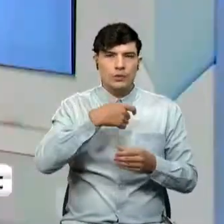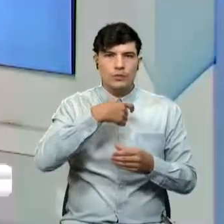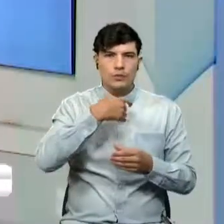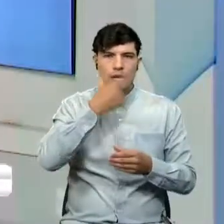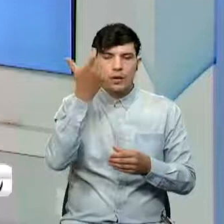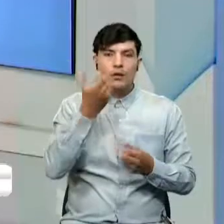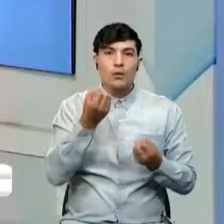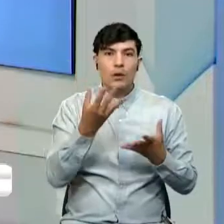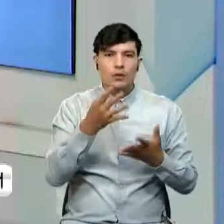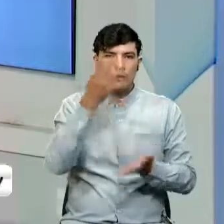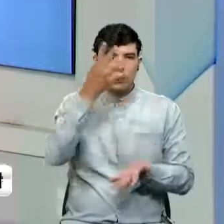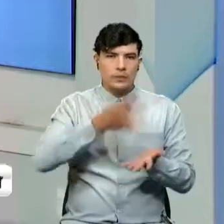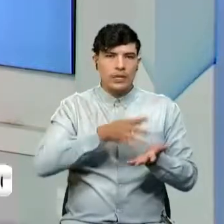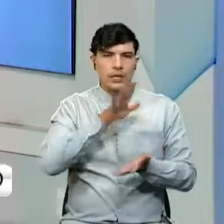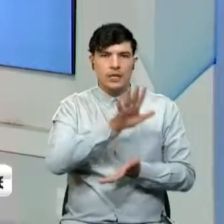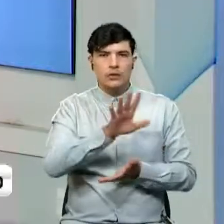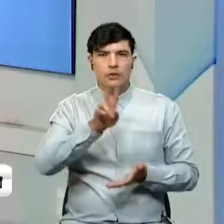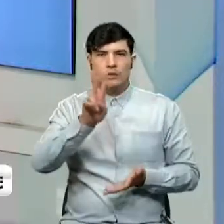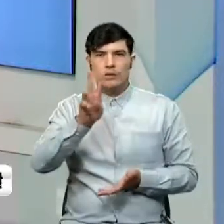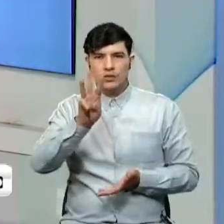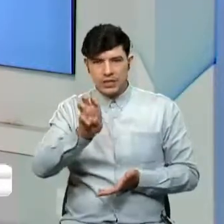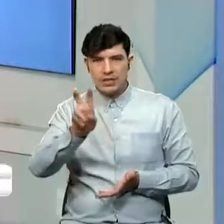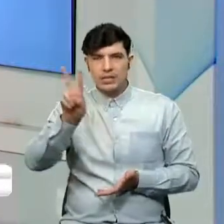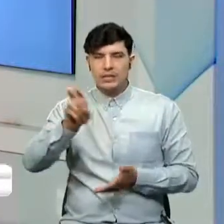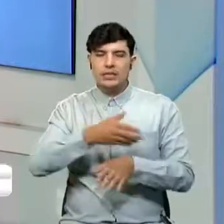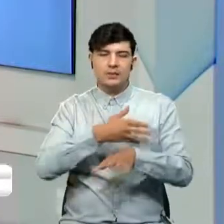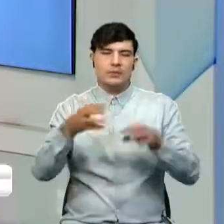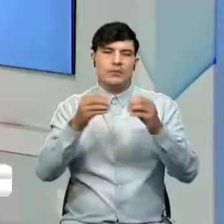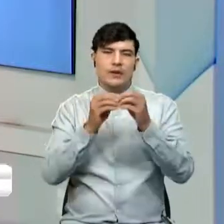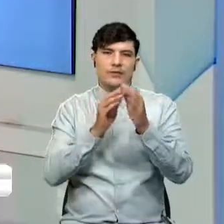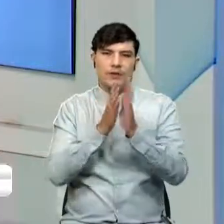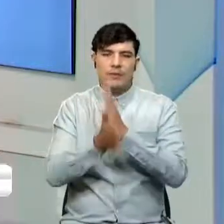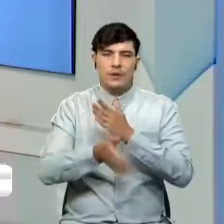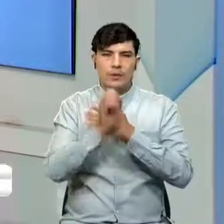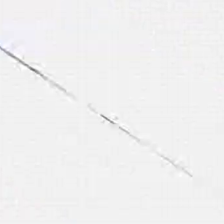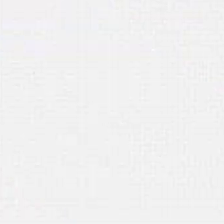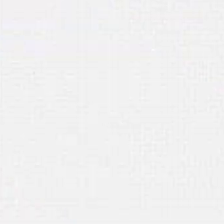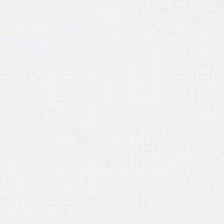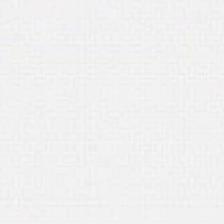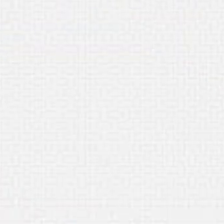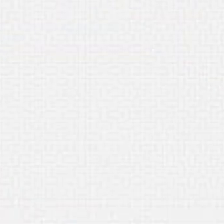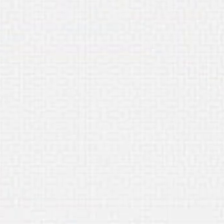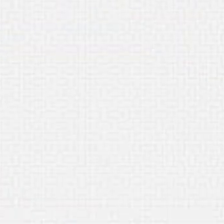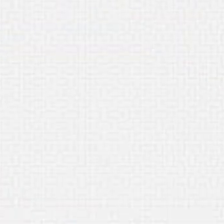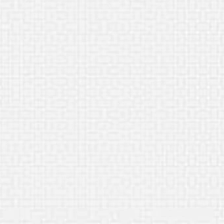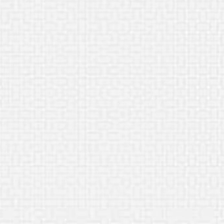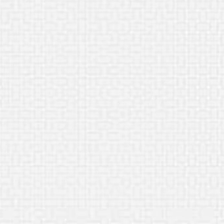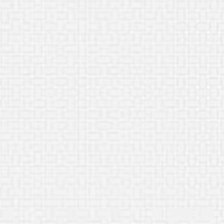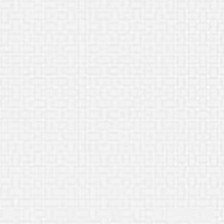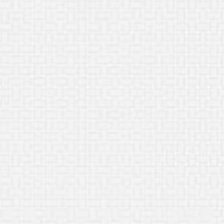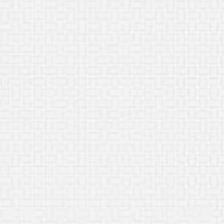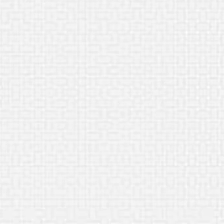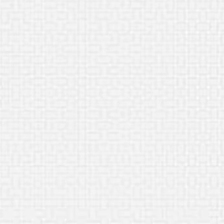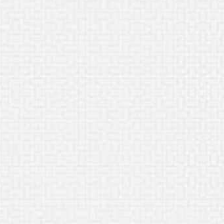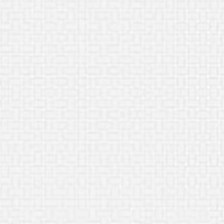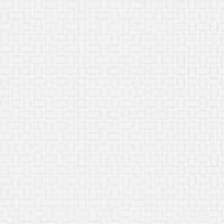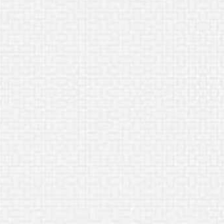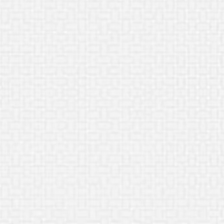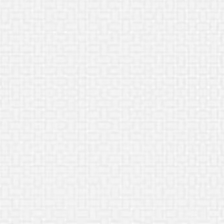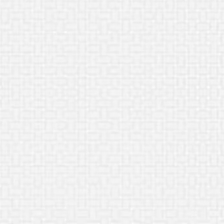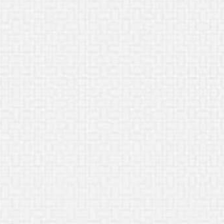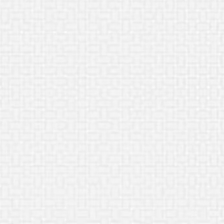4.587. Esta es la información que se registra desde Barranca Bermeja. Continúen ustedes con más información. Muy buenas tardes. Canaltro.com.